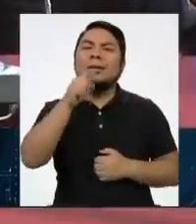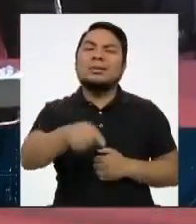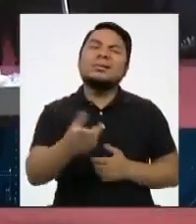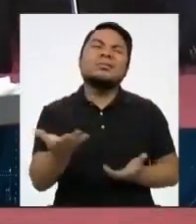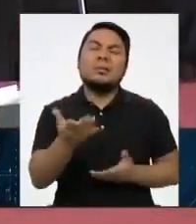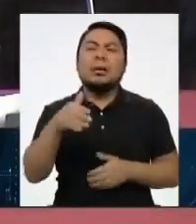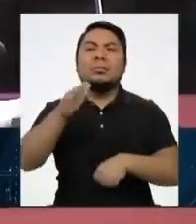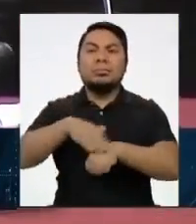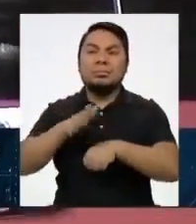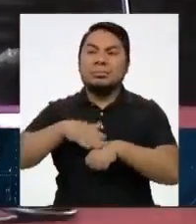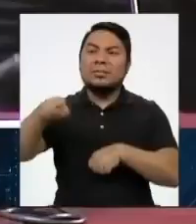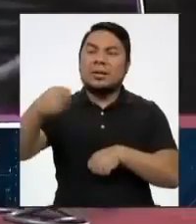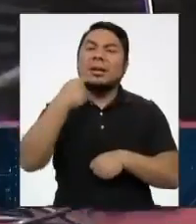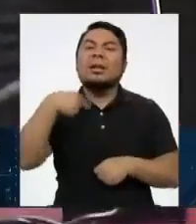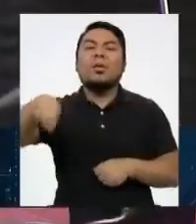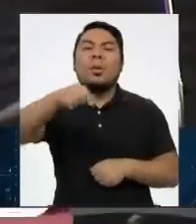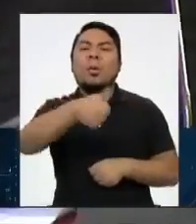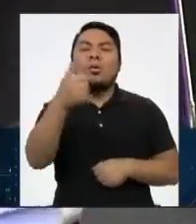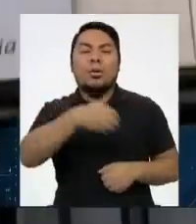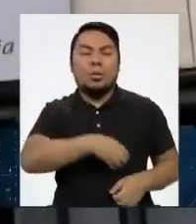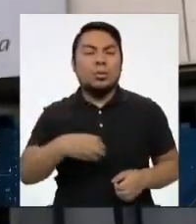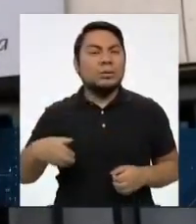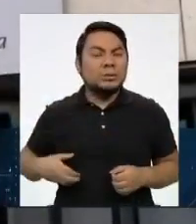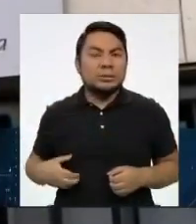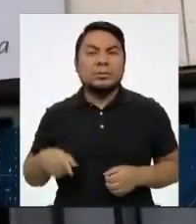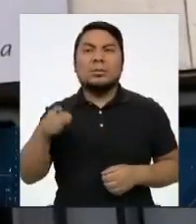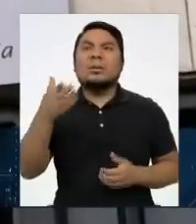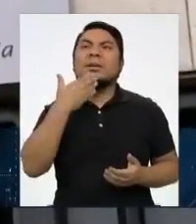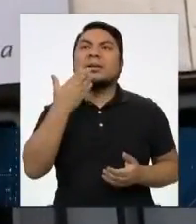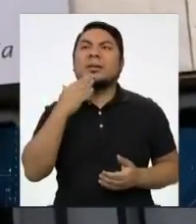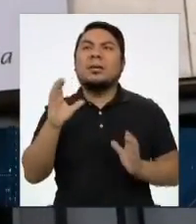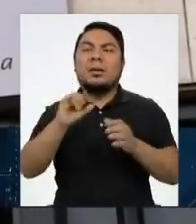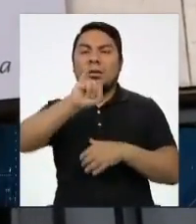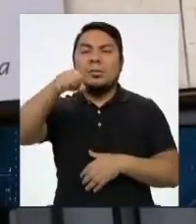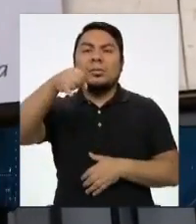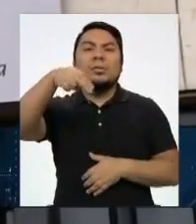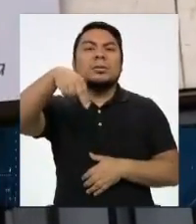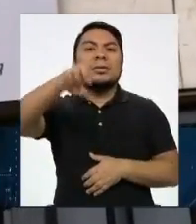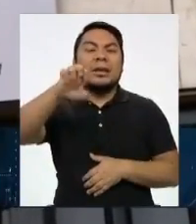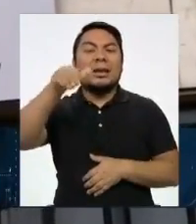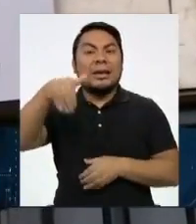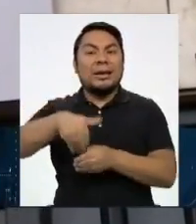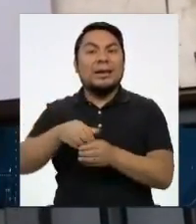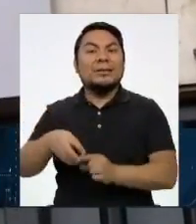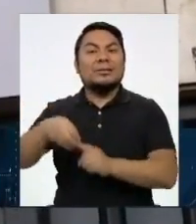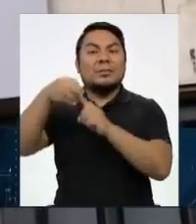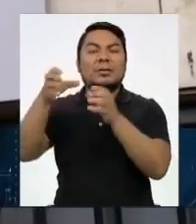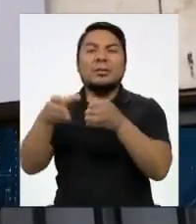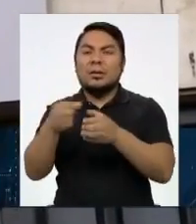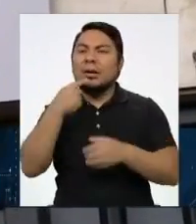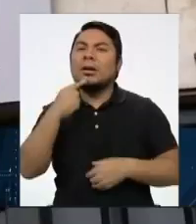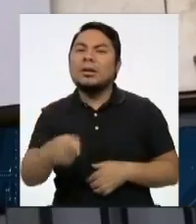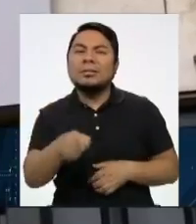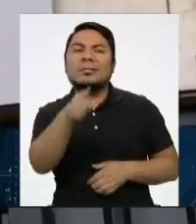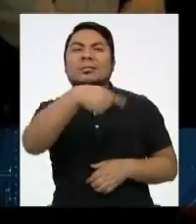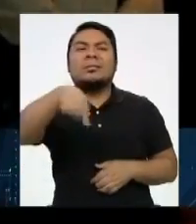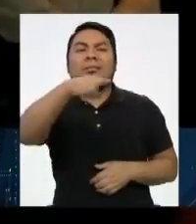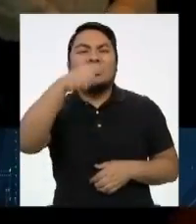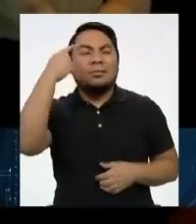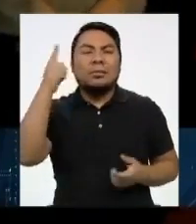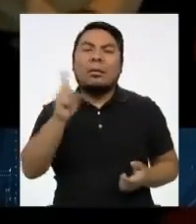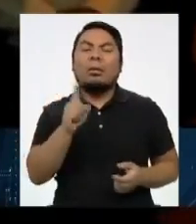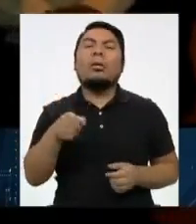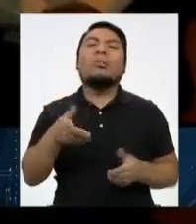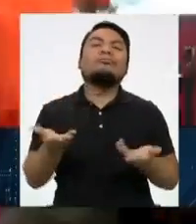el llamado de atención que ha recibido junto a otros congresistas por parte de los jurados electorales especiales por una supuesta vulneración del principio